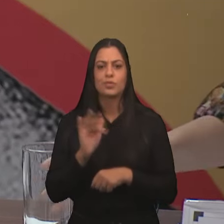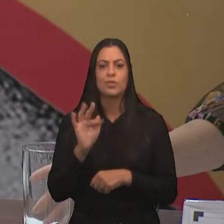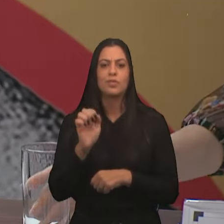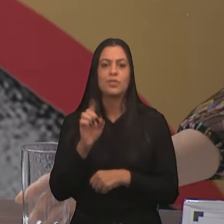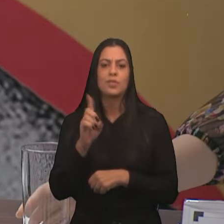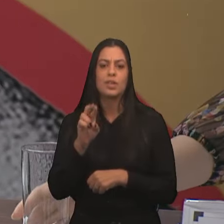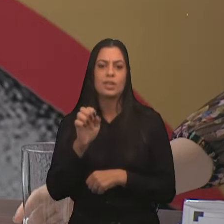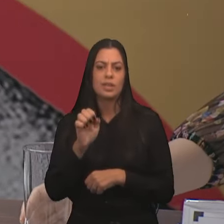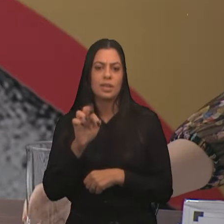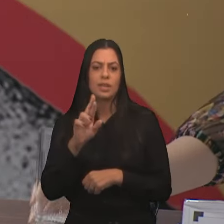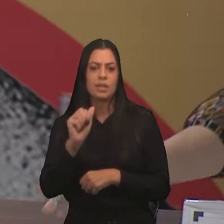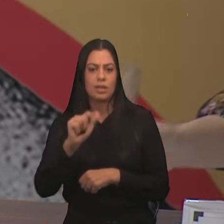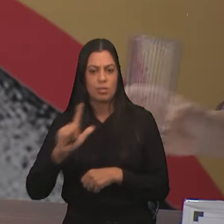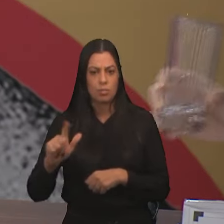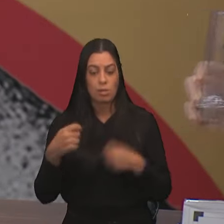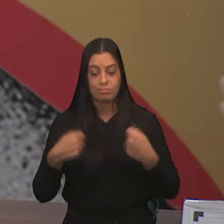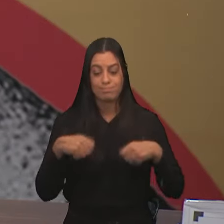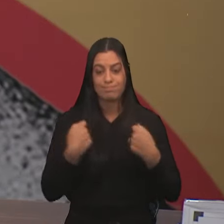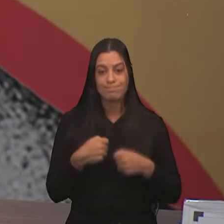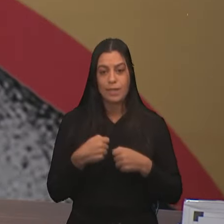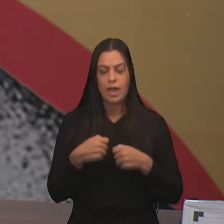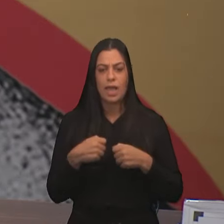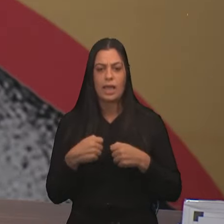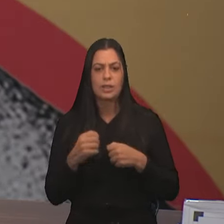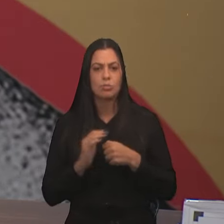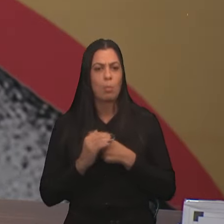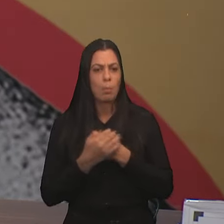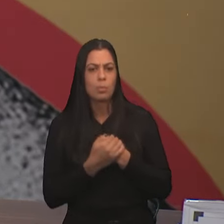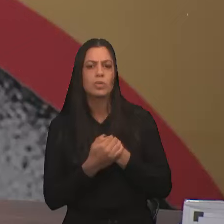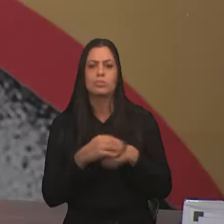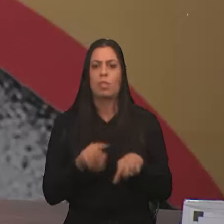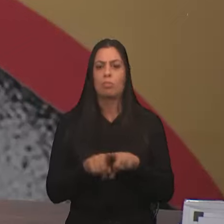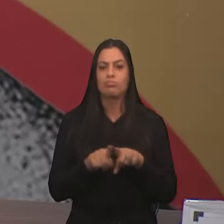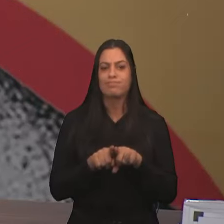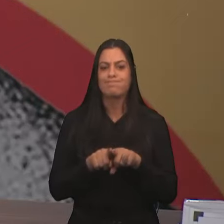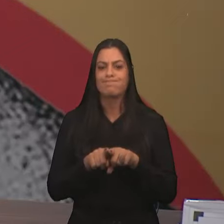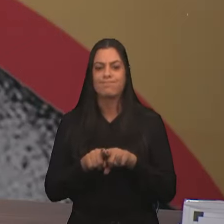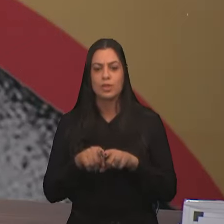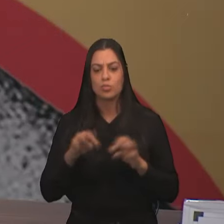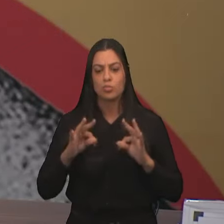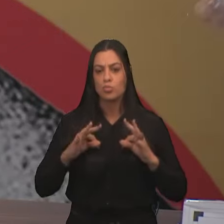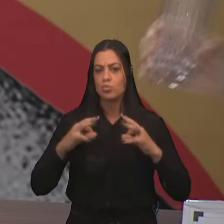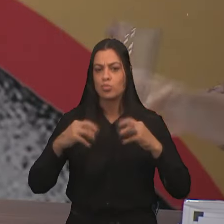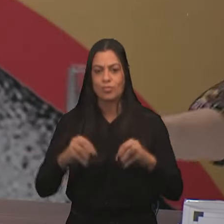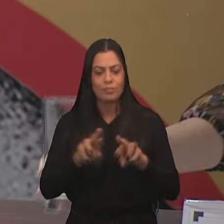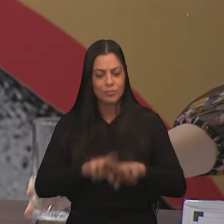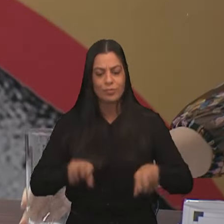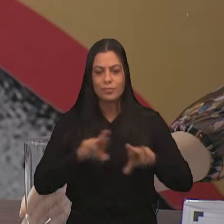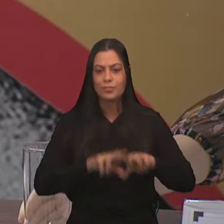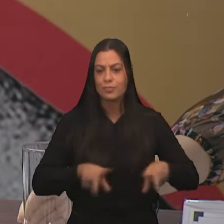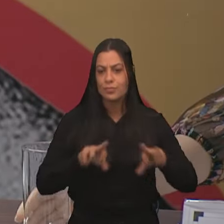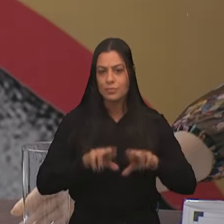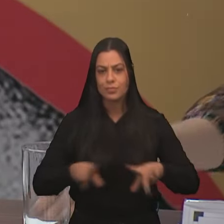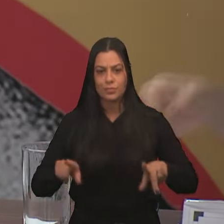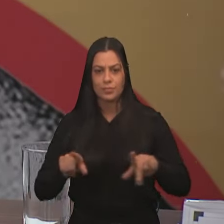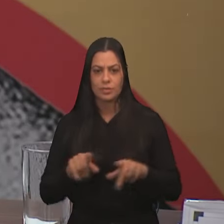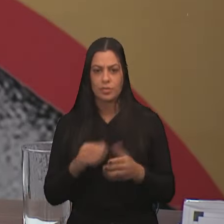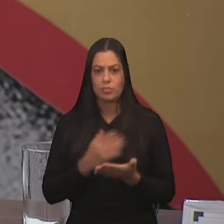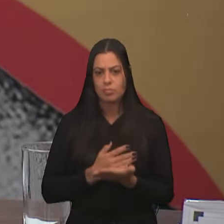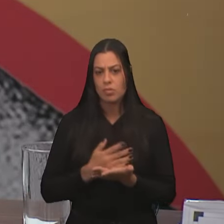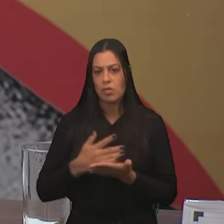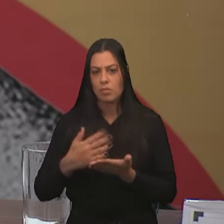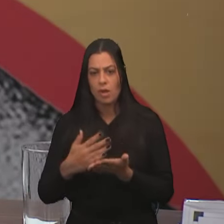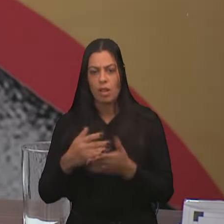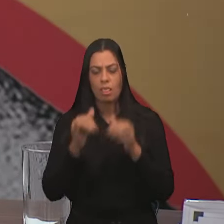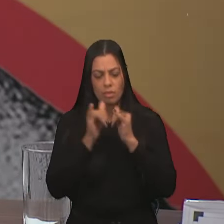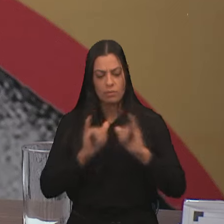y que merecen y necesitan ser protegidos, mismo bajo las condiciones tan diferentes como las que